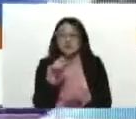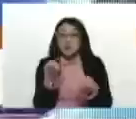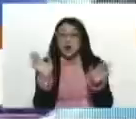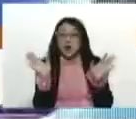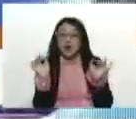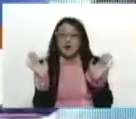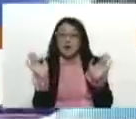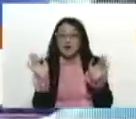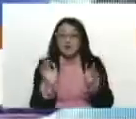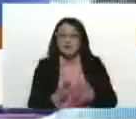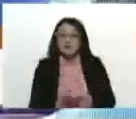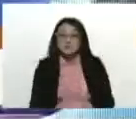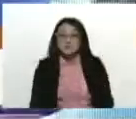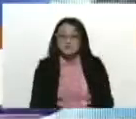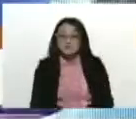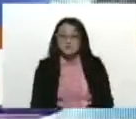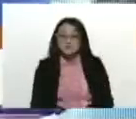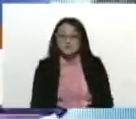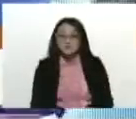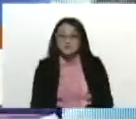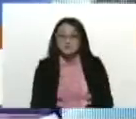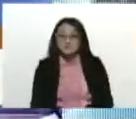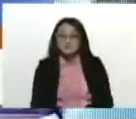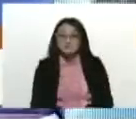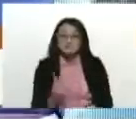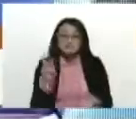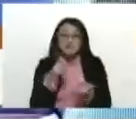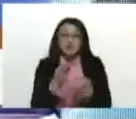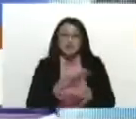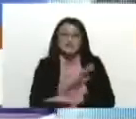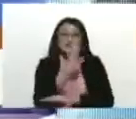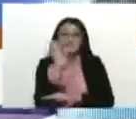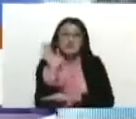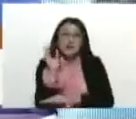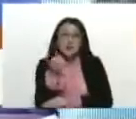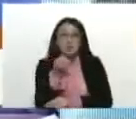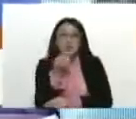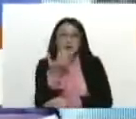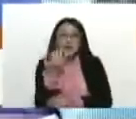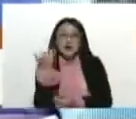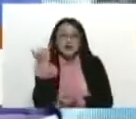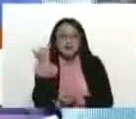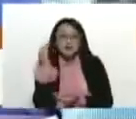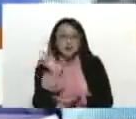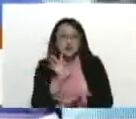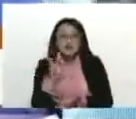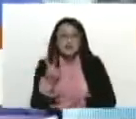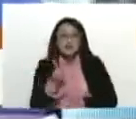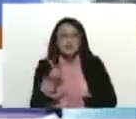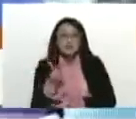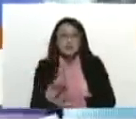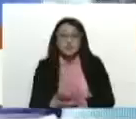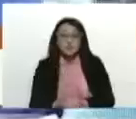angelitos venidos del cielo que venían con buenas intenciones a Venezuela